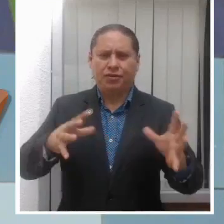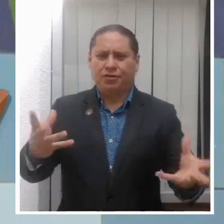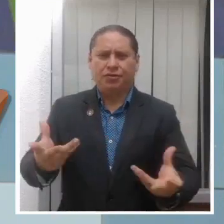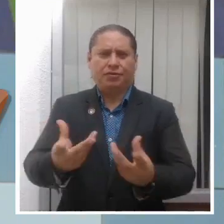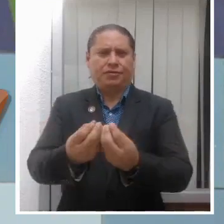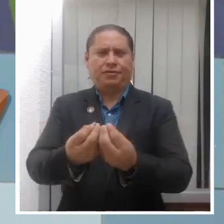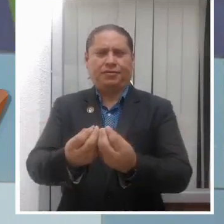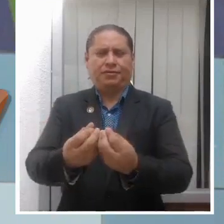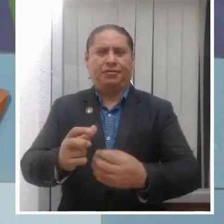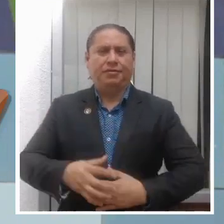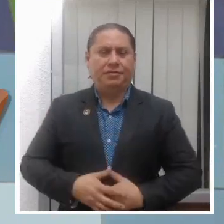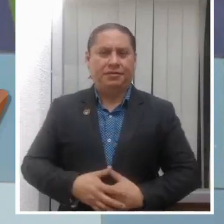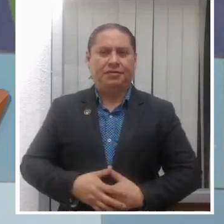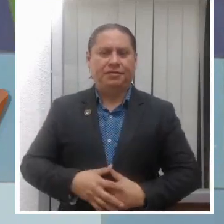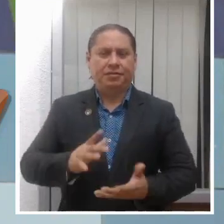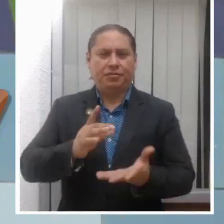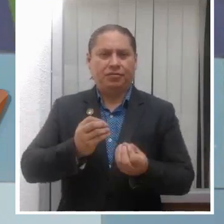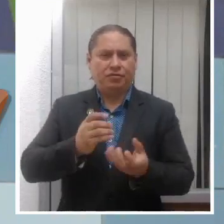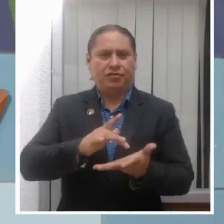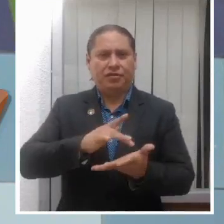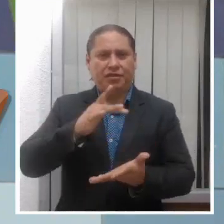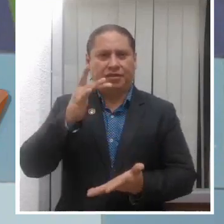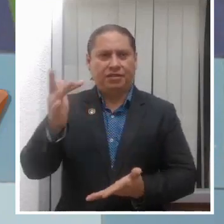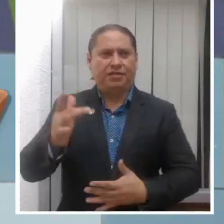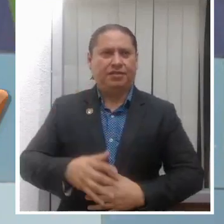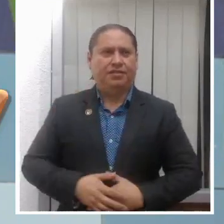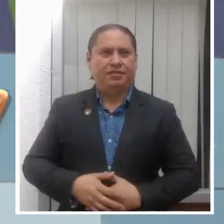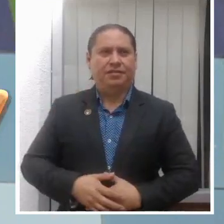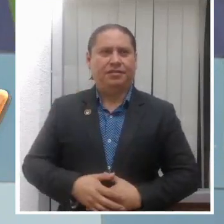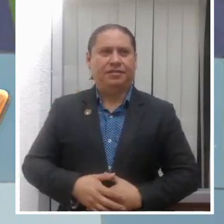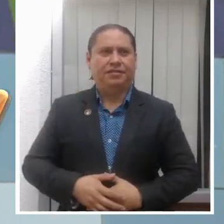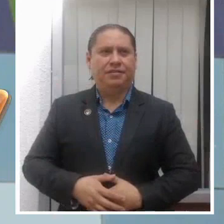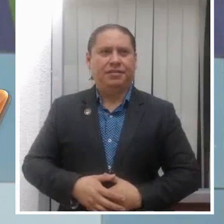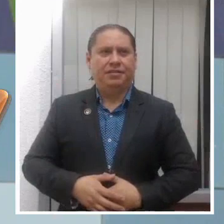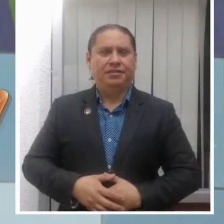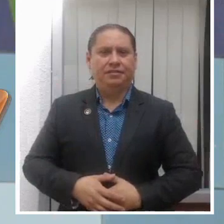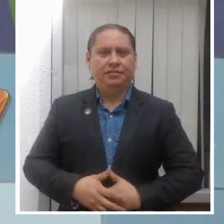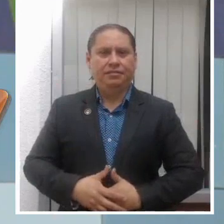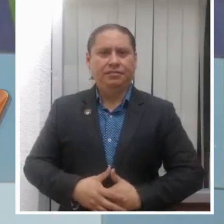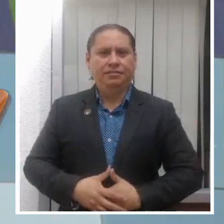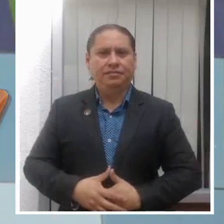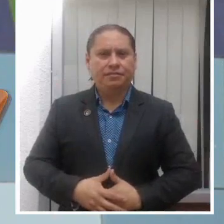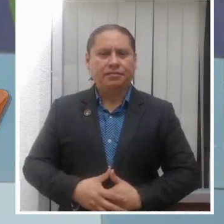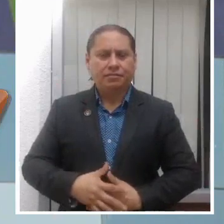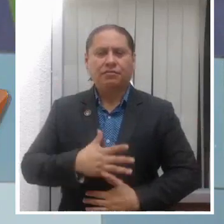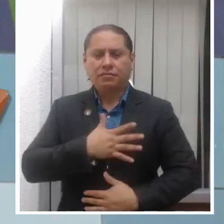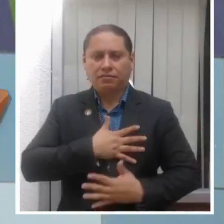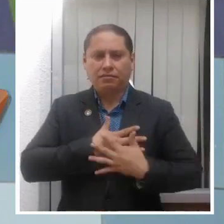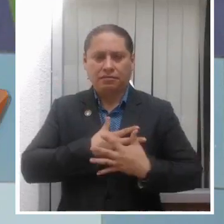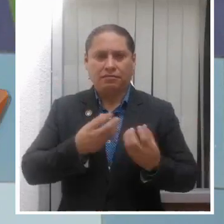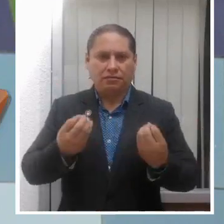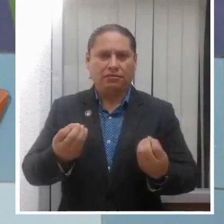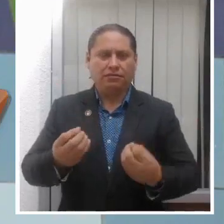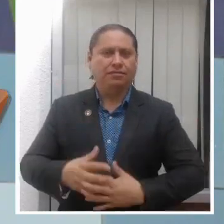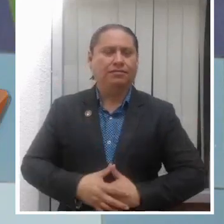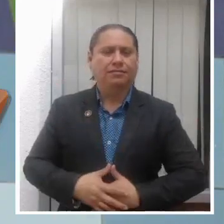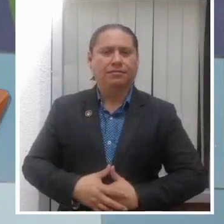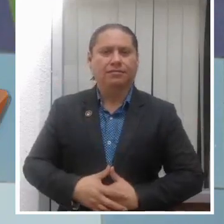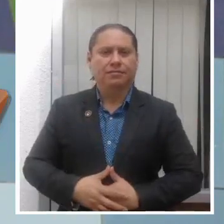ustedes, así que les agradezco infinitivamente con todo el corazón.